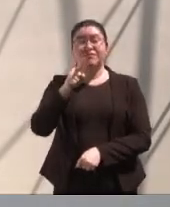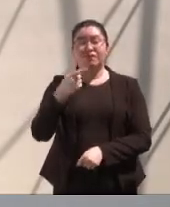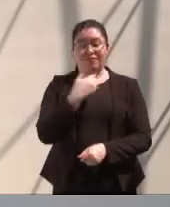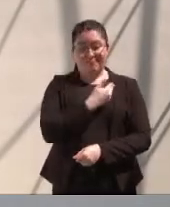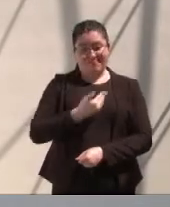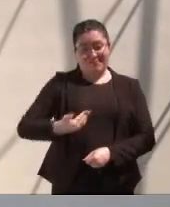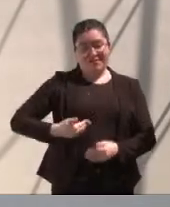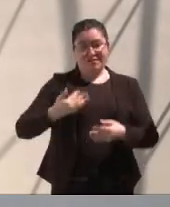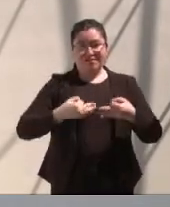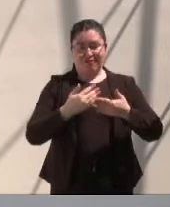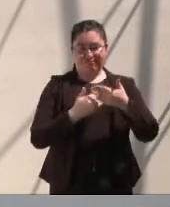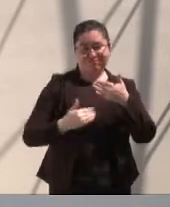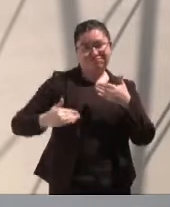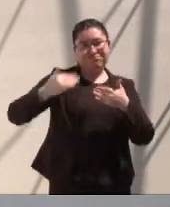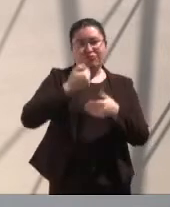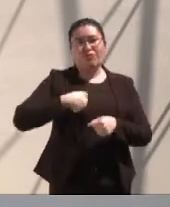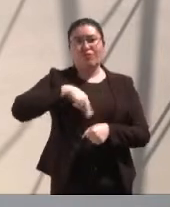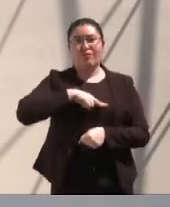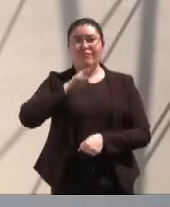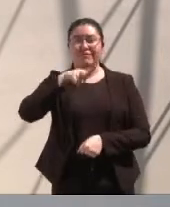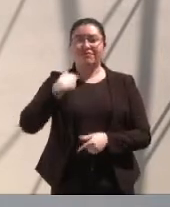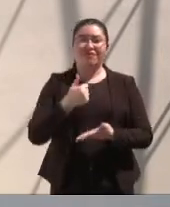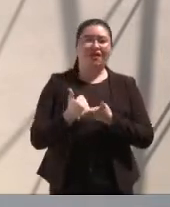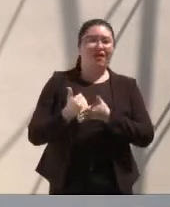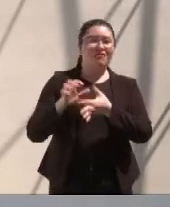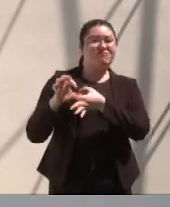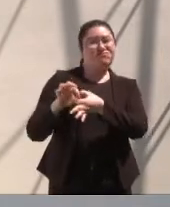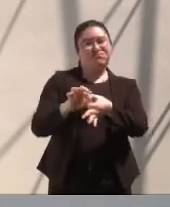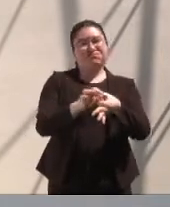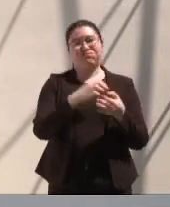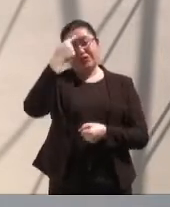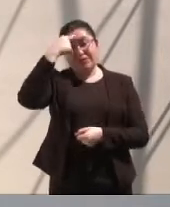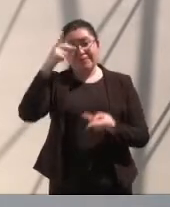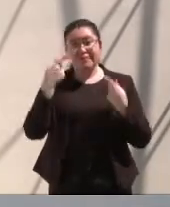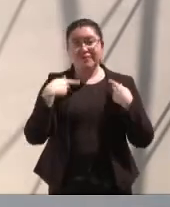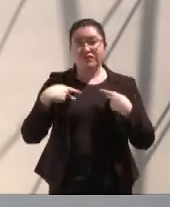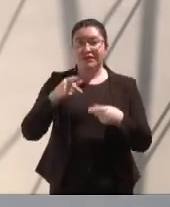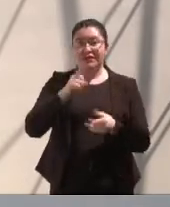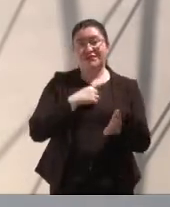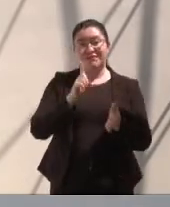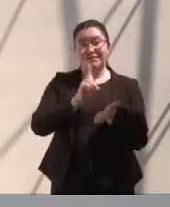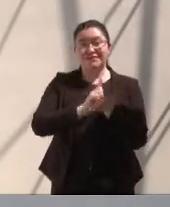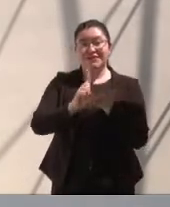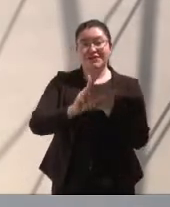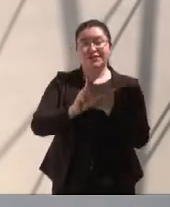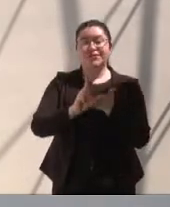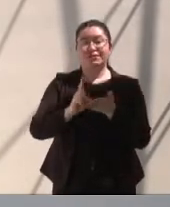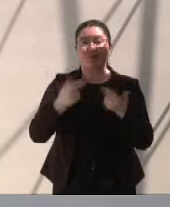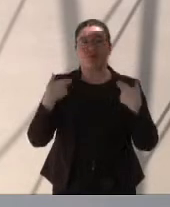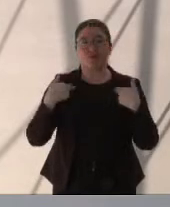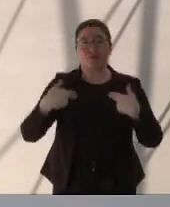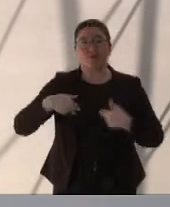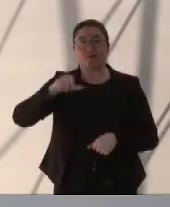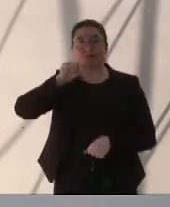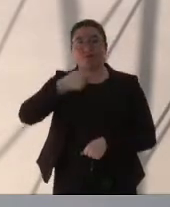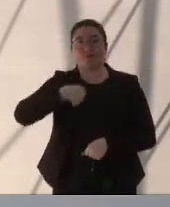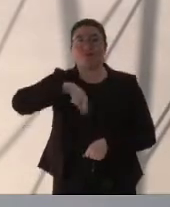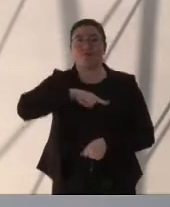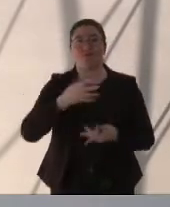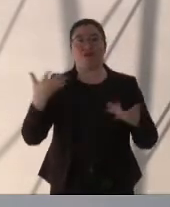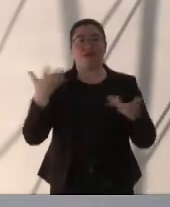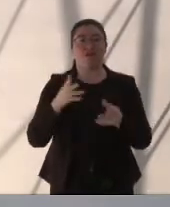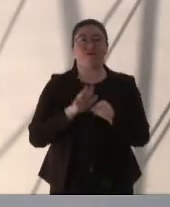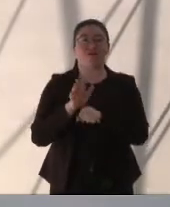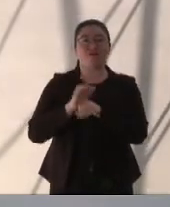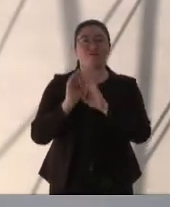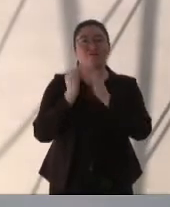quien hemos encontrado un aliado en las causas de los derechos humanos, ahí tenemos pendientes el fortalecer las